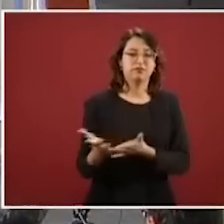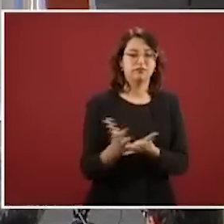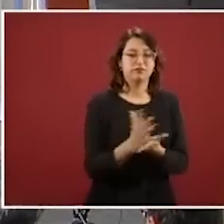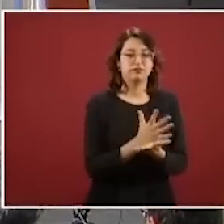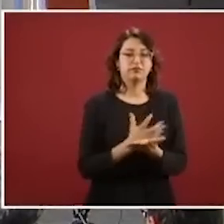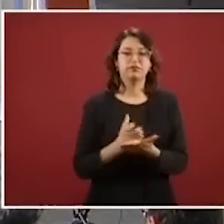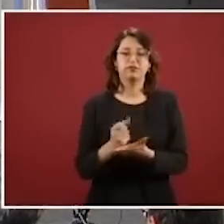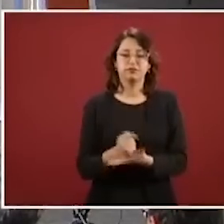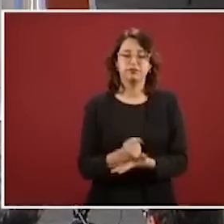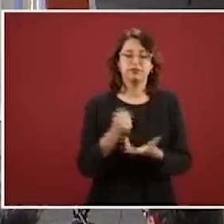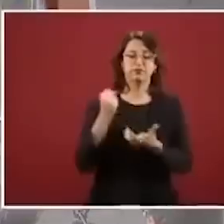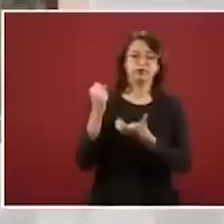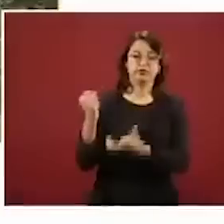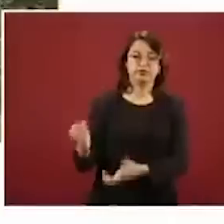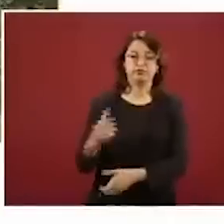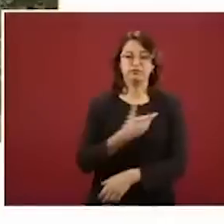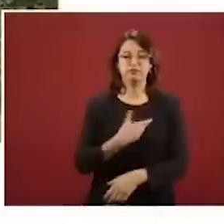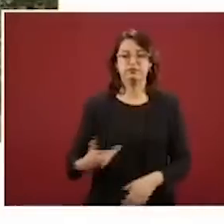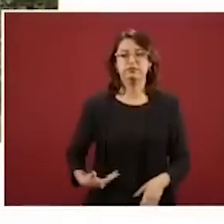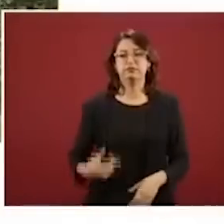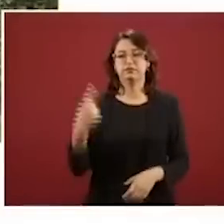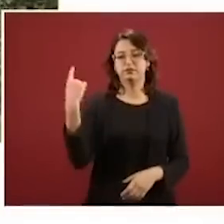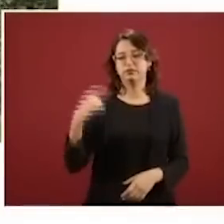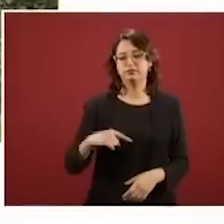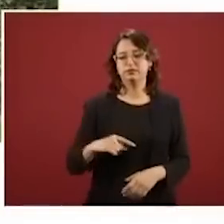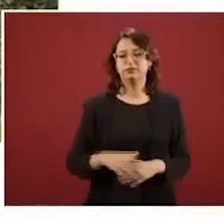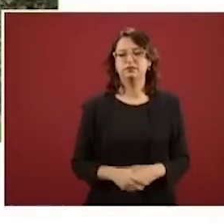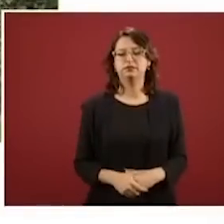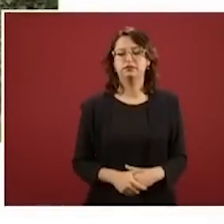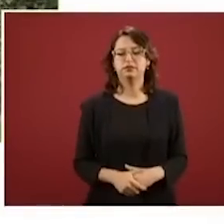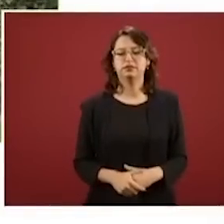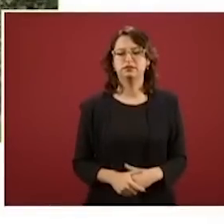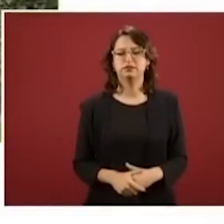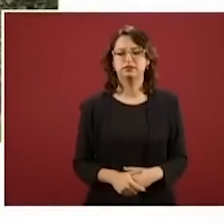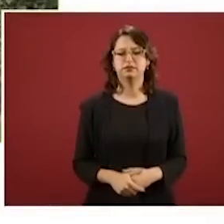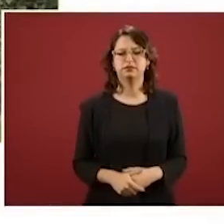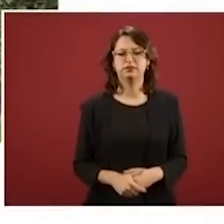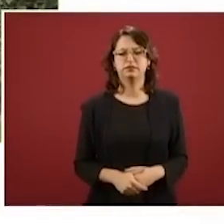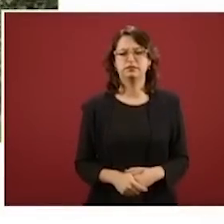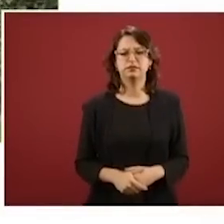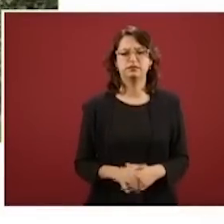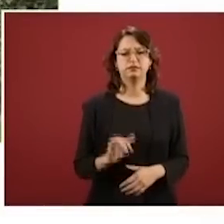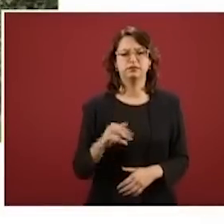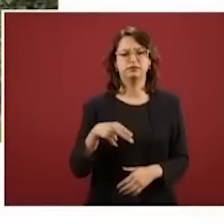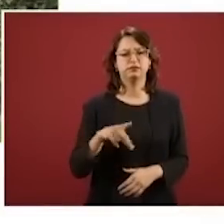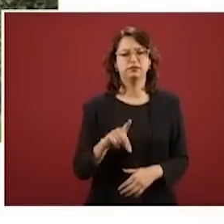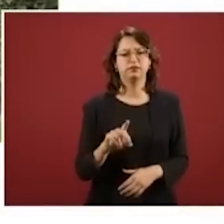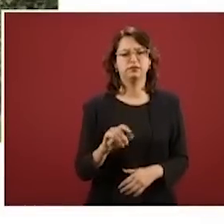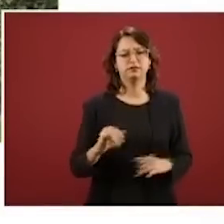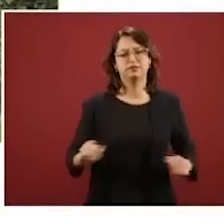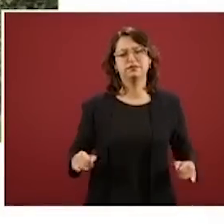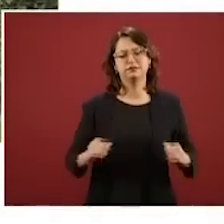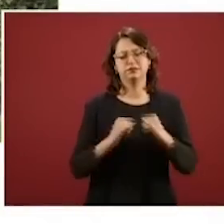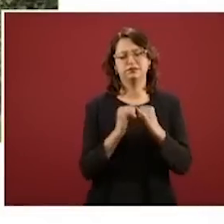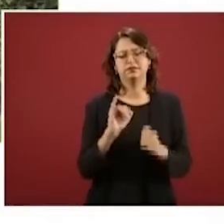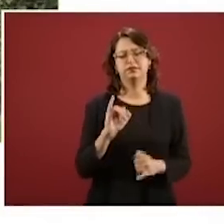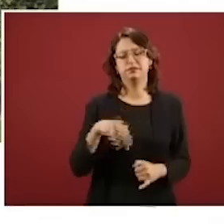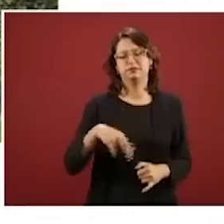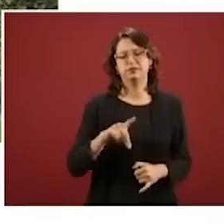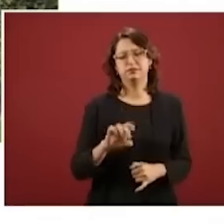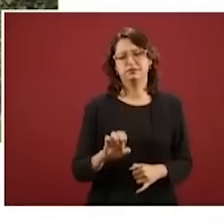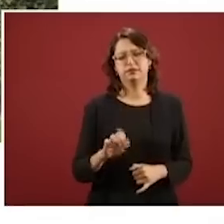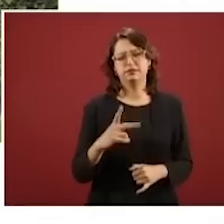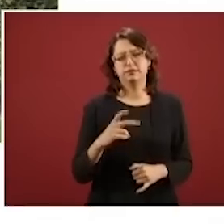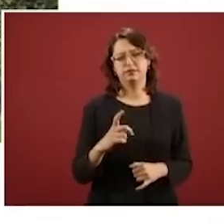la instrucción del señor presidente de la República. Es así como el Instituto para el Pueblo, para devolver al pueblo lo